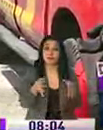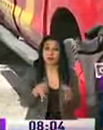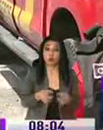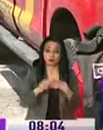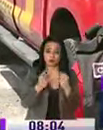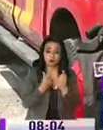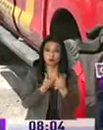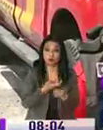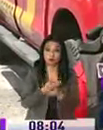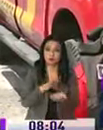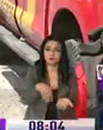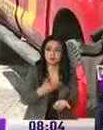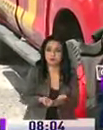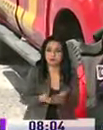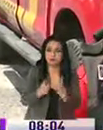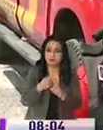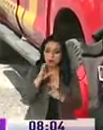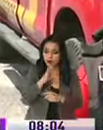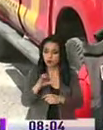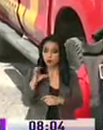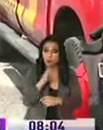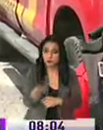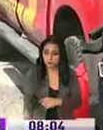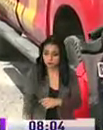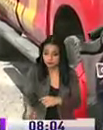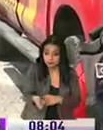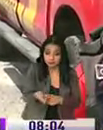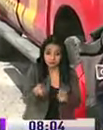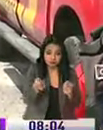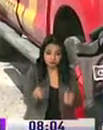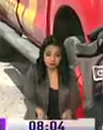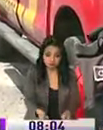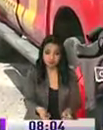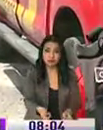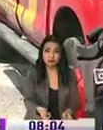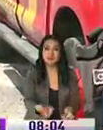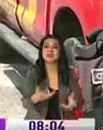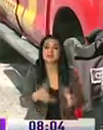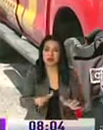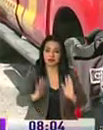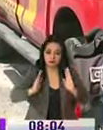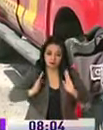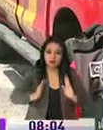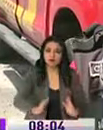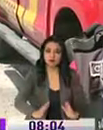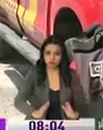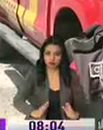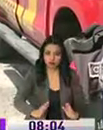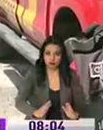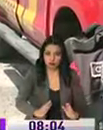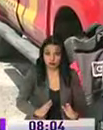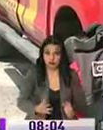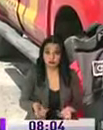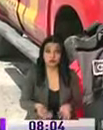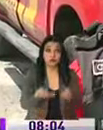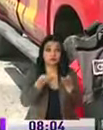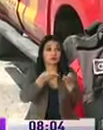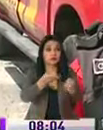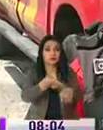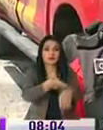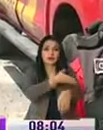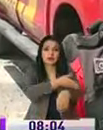realiza búsqueda, rescate, estabilización y extracción del paciente para ser entregado al personal